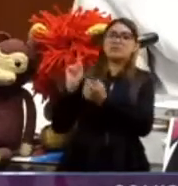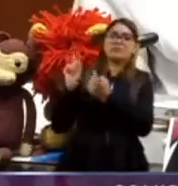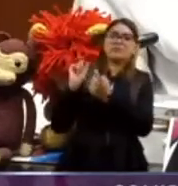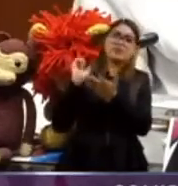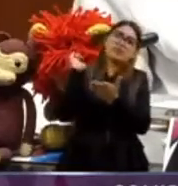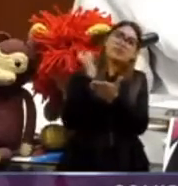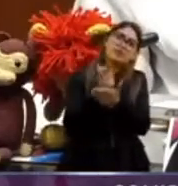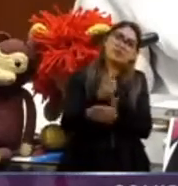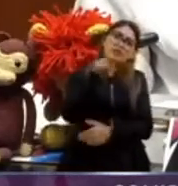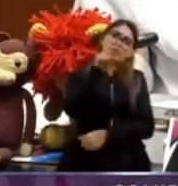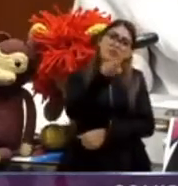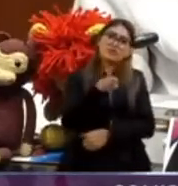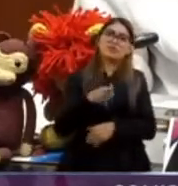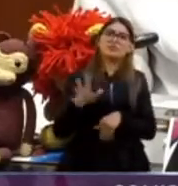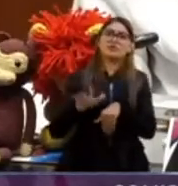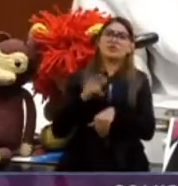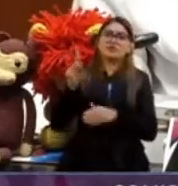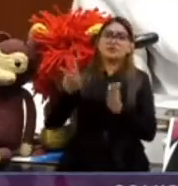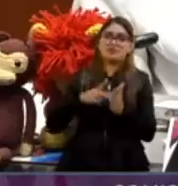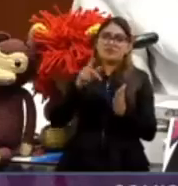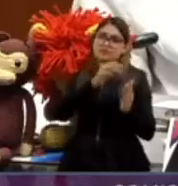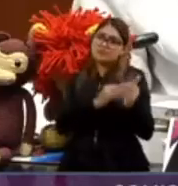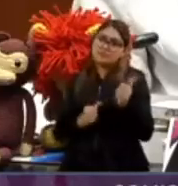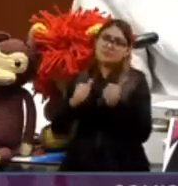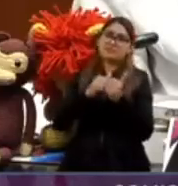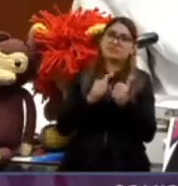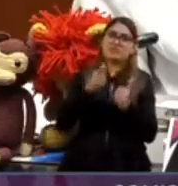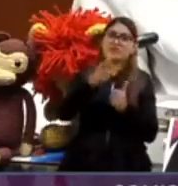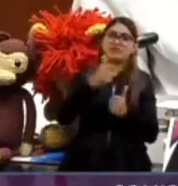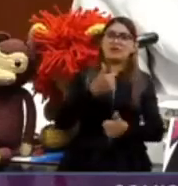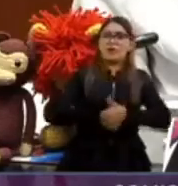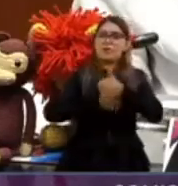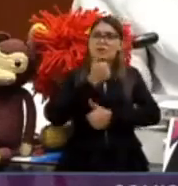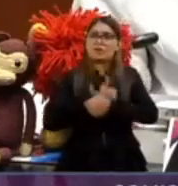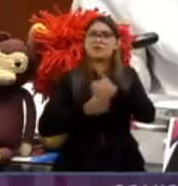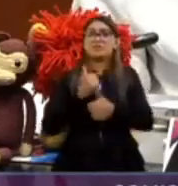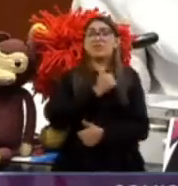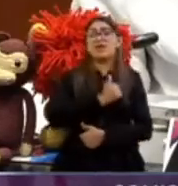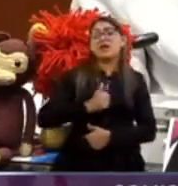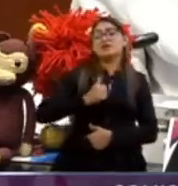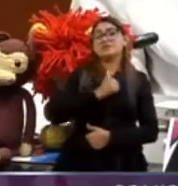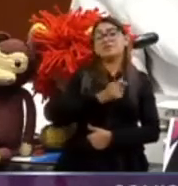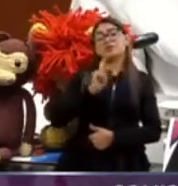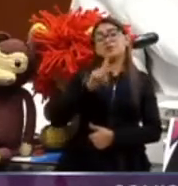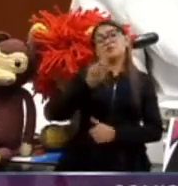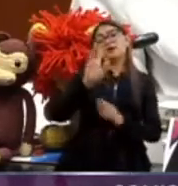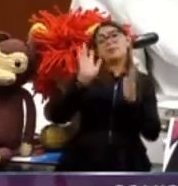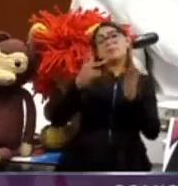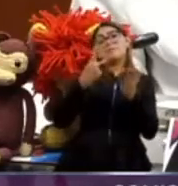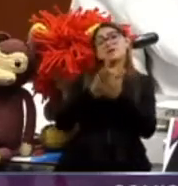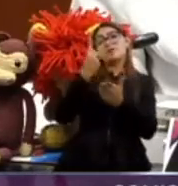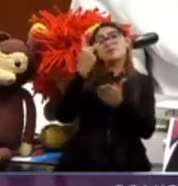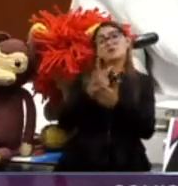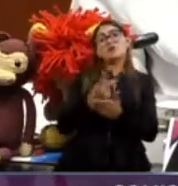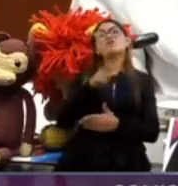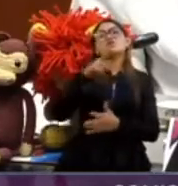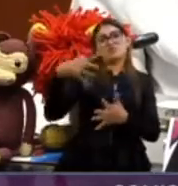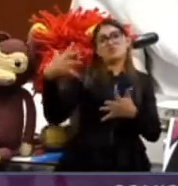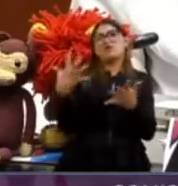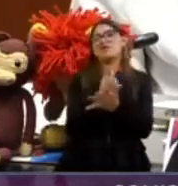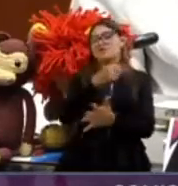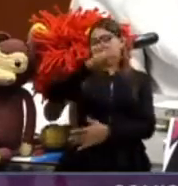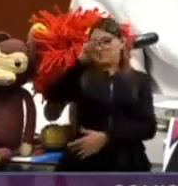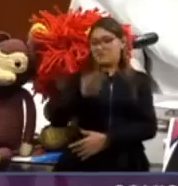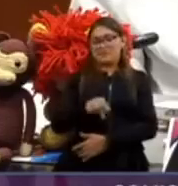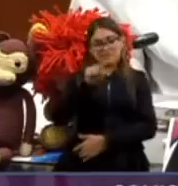tu salario, porque te subiste a la contienda. Qué lamentable, pero pues ya tienes tu premio de consolación y el gran ganador definitivamente eres